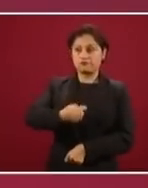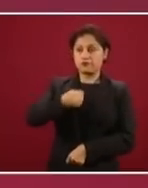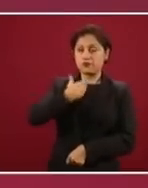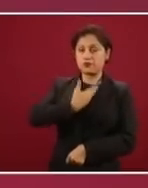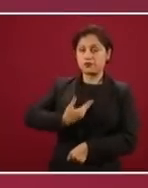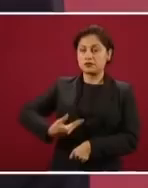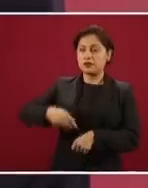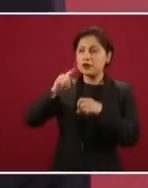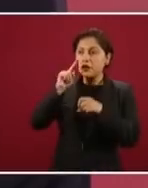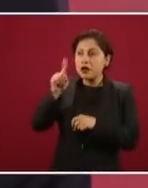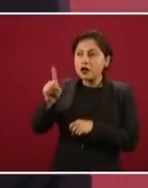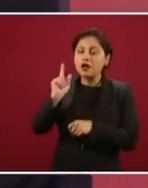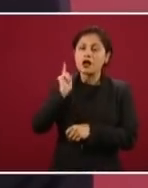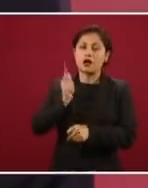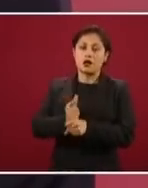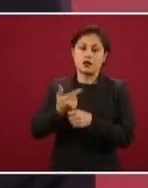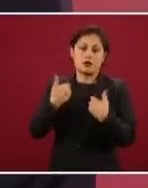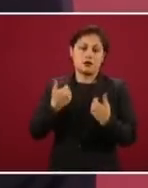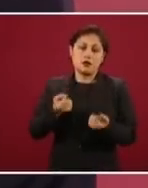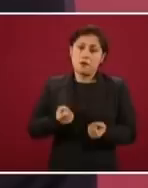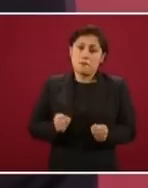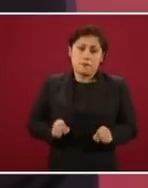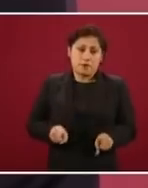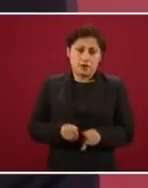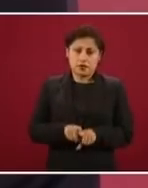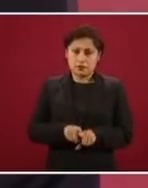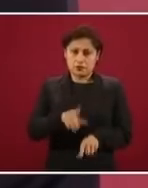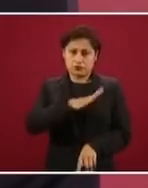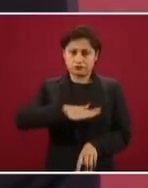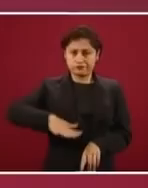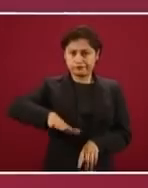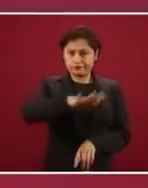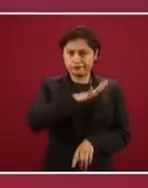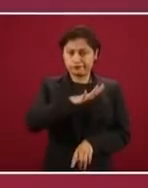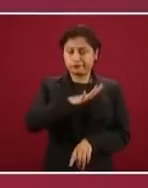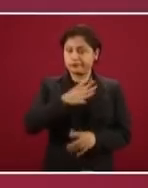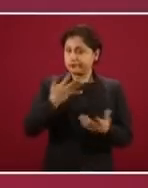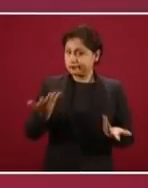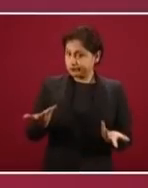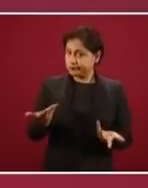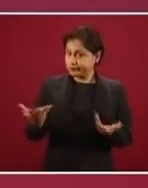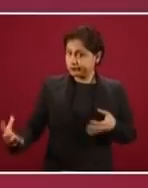este son cambios importantes